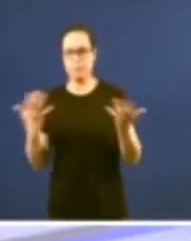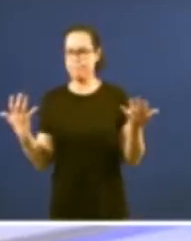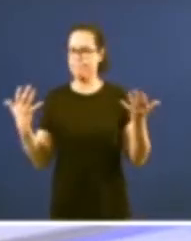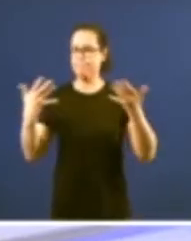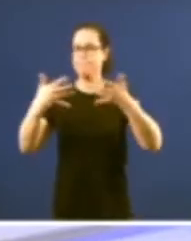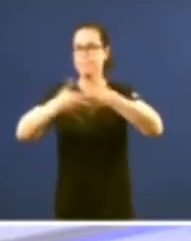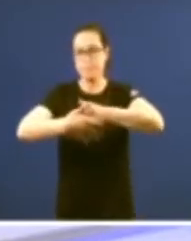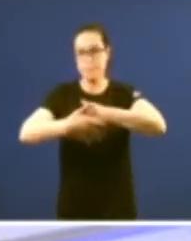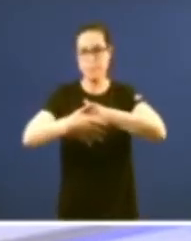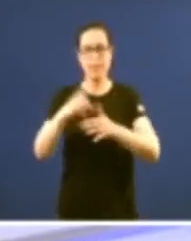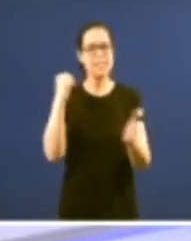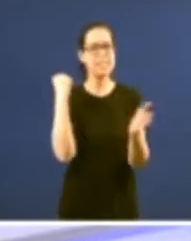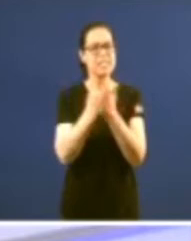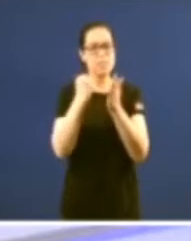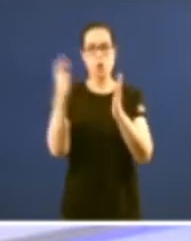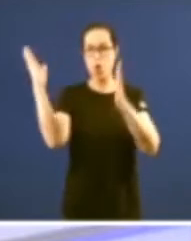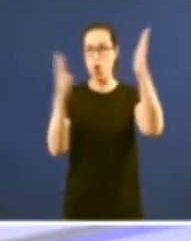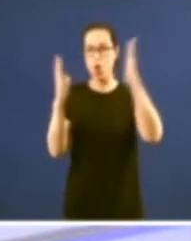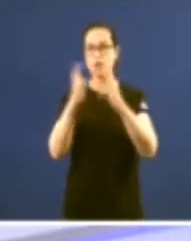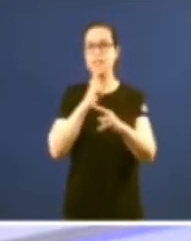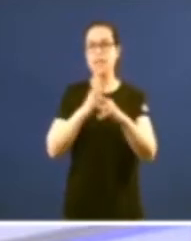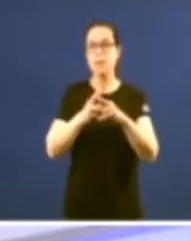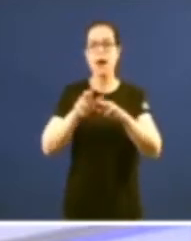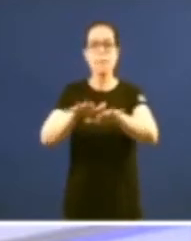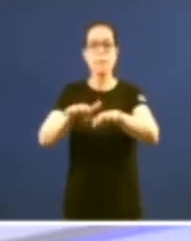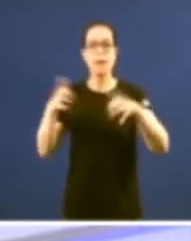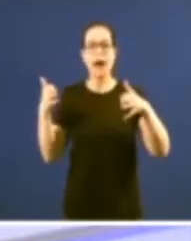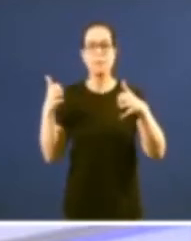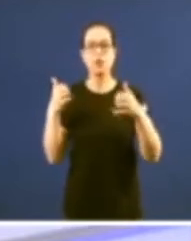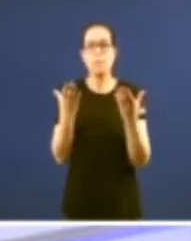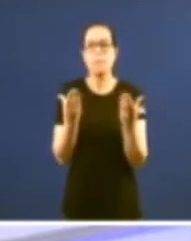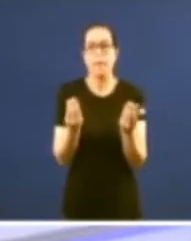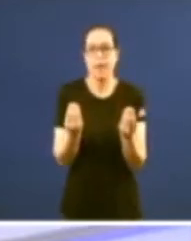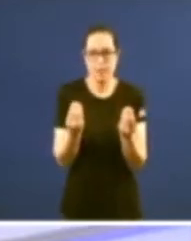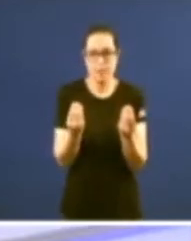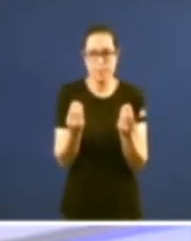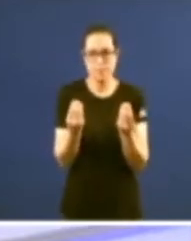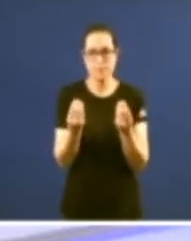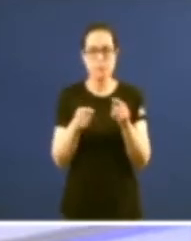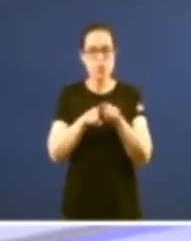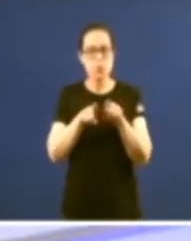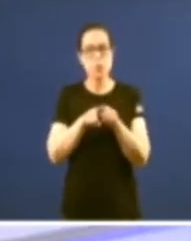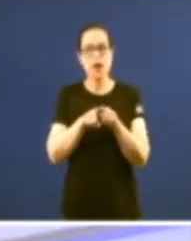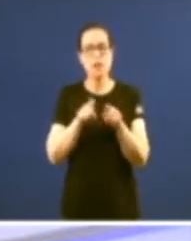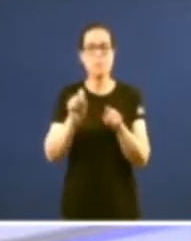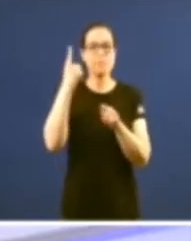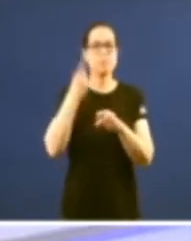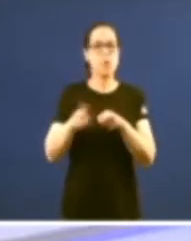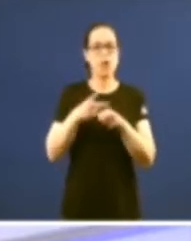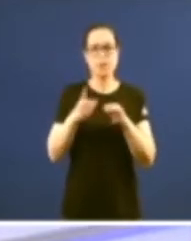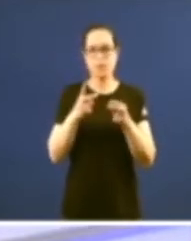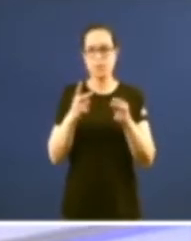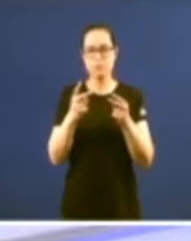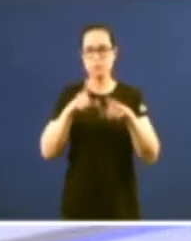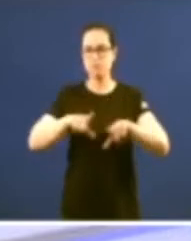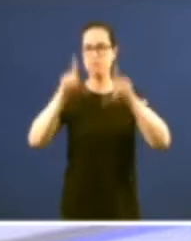símbolo da época foi o que entón se chamou Parlamento do Papel, coa aparición das primeiras firmas de opinión política. Quizáis,